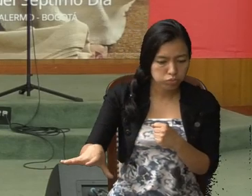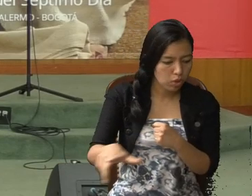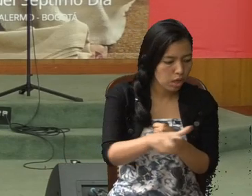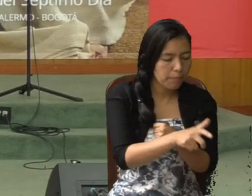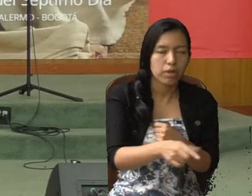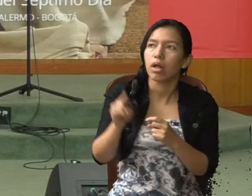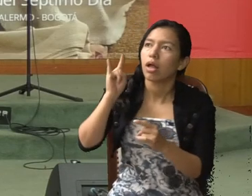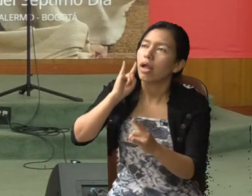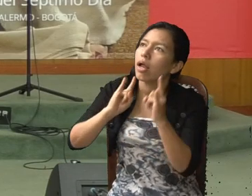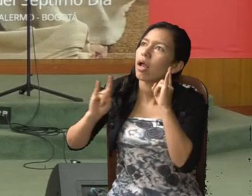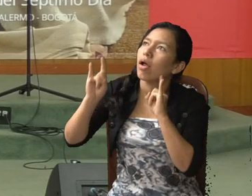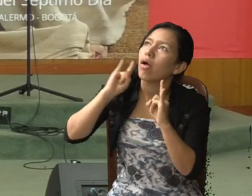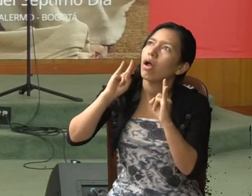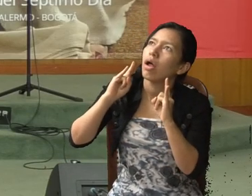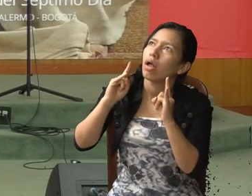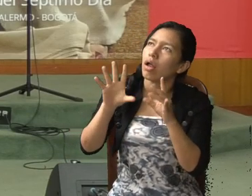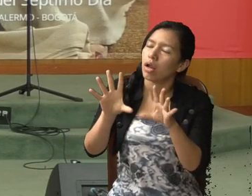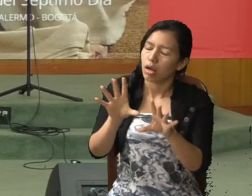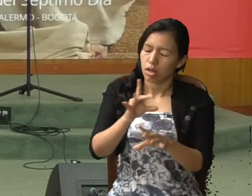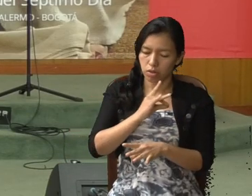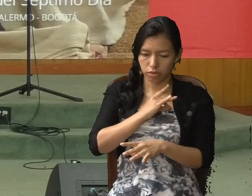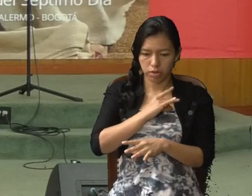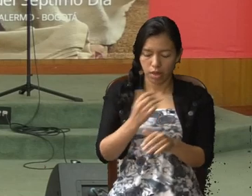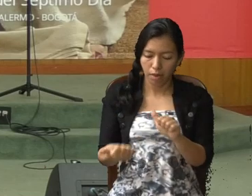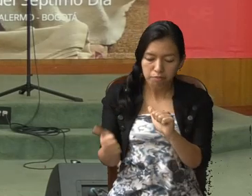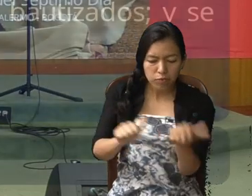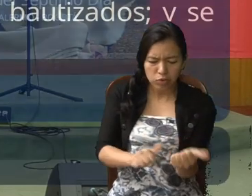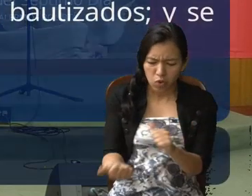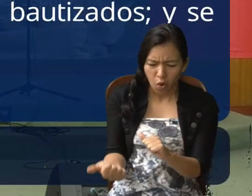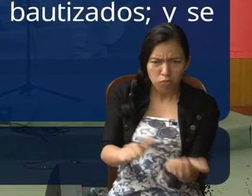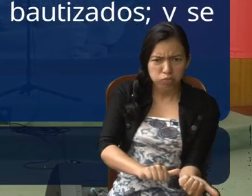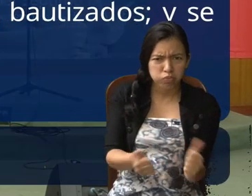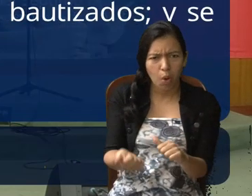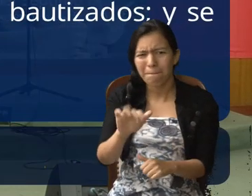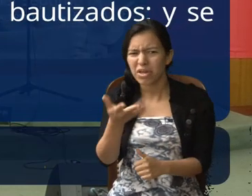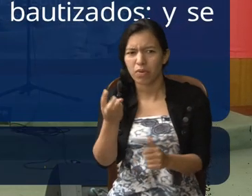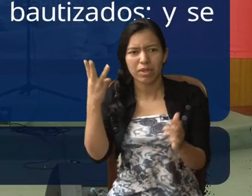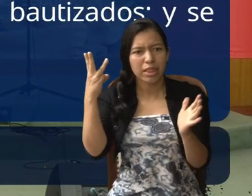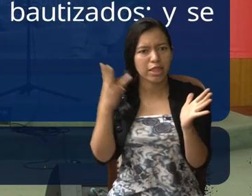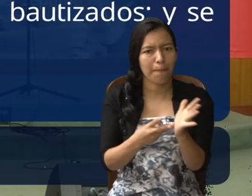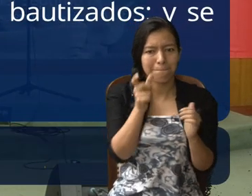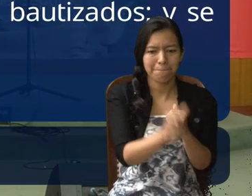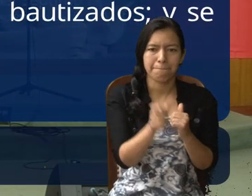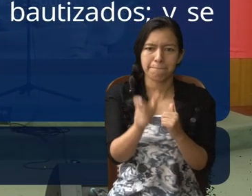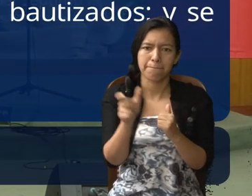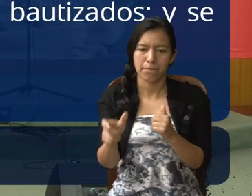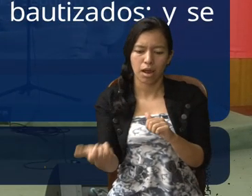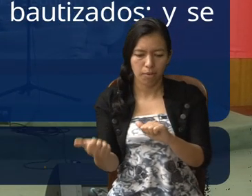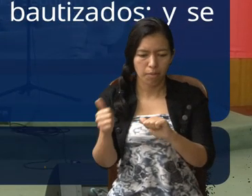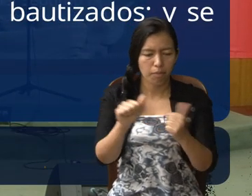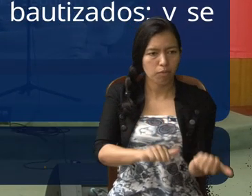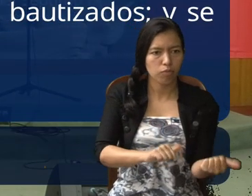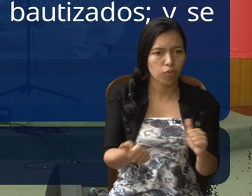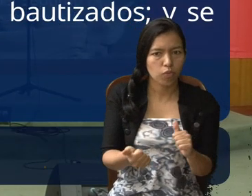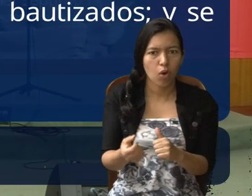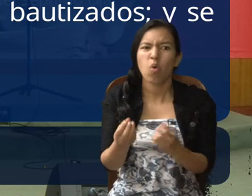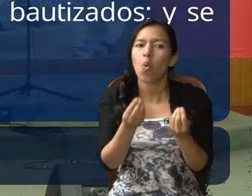palabra fueron bautizados y se añadieron en aquel día como 3,000 personas. ¿Cuántos bautismos en un